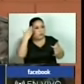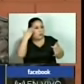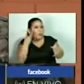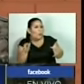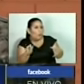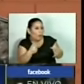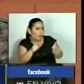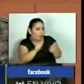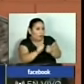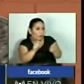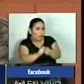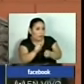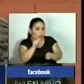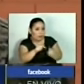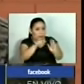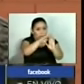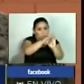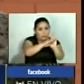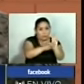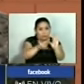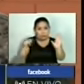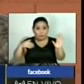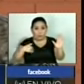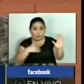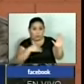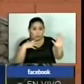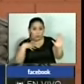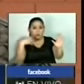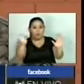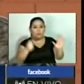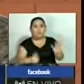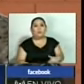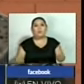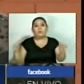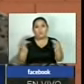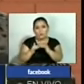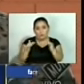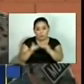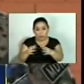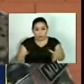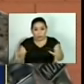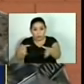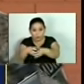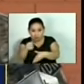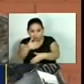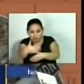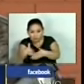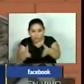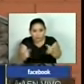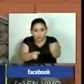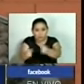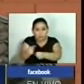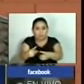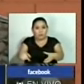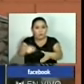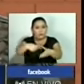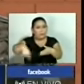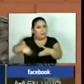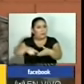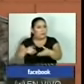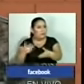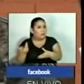nosotros, ese protocolo lo maneja Salud. Sí, también hay efectivos que los tenemos en cuarentena, pero esto no